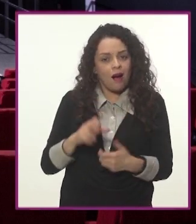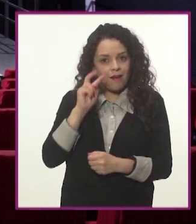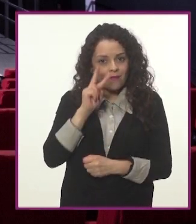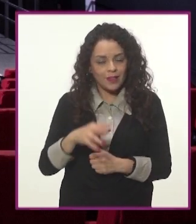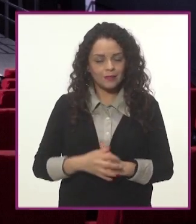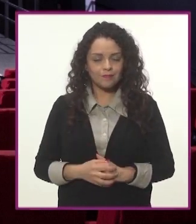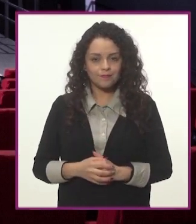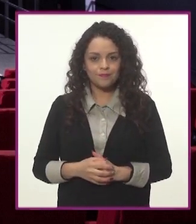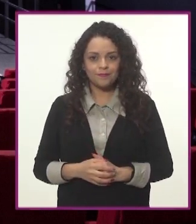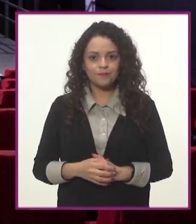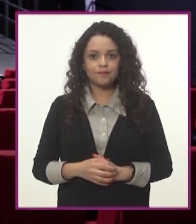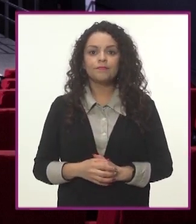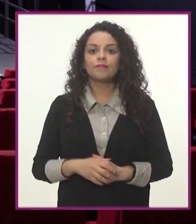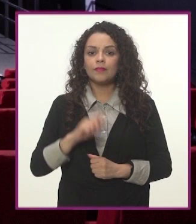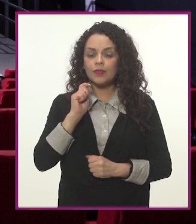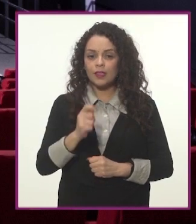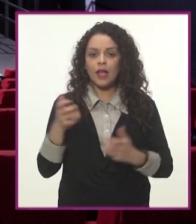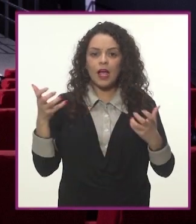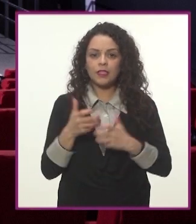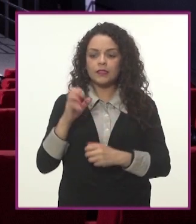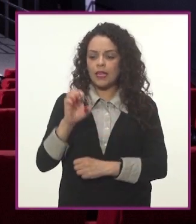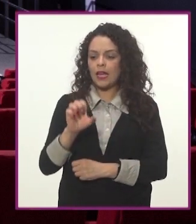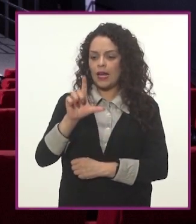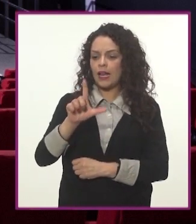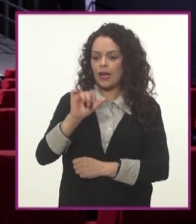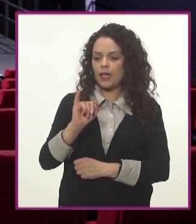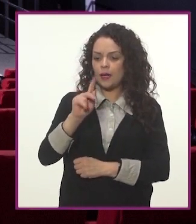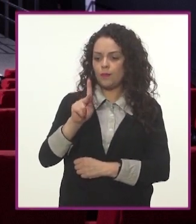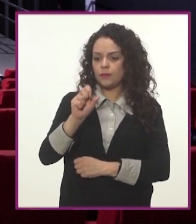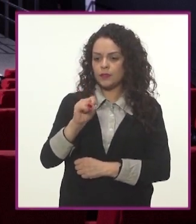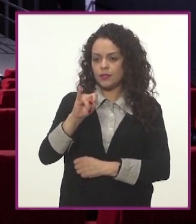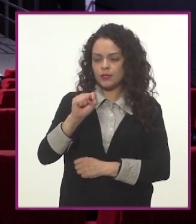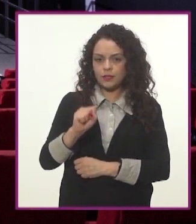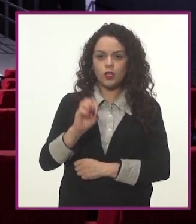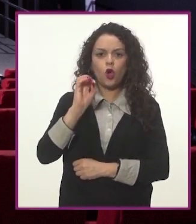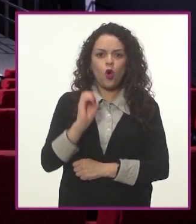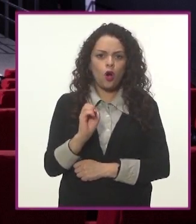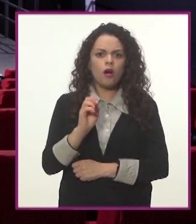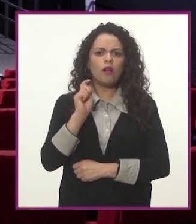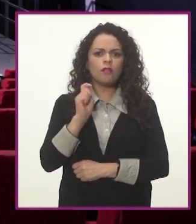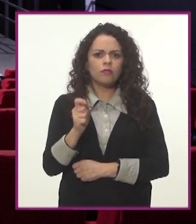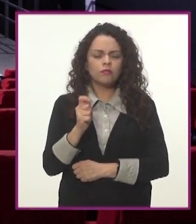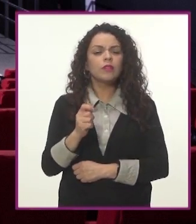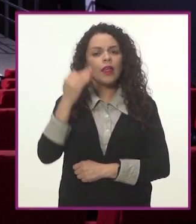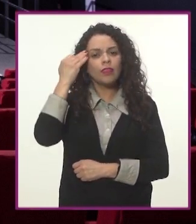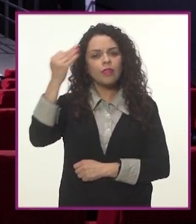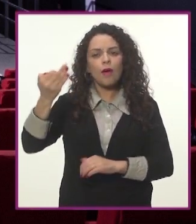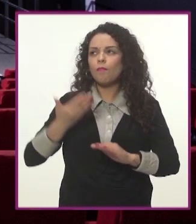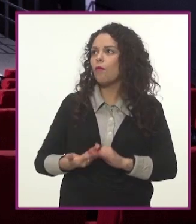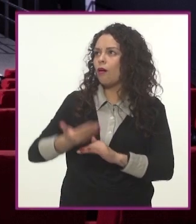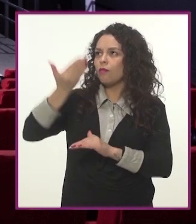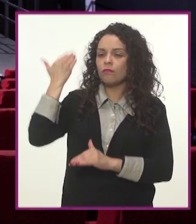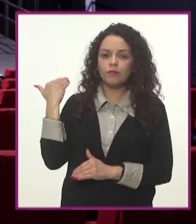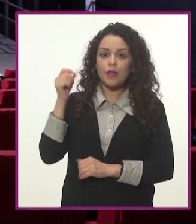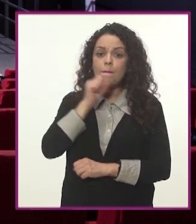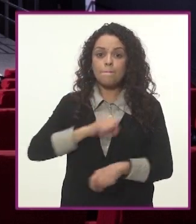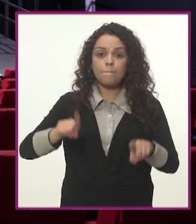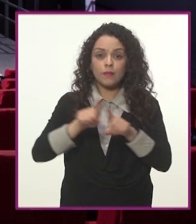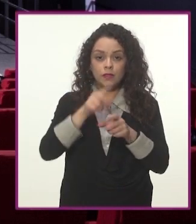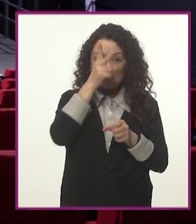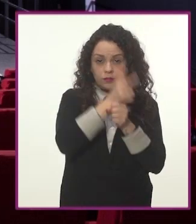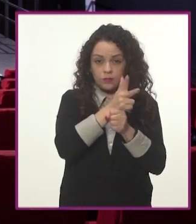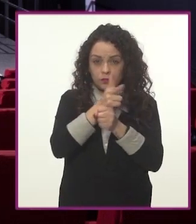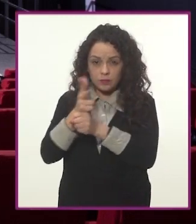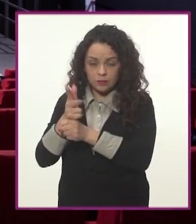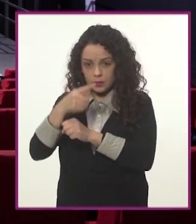Consiste en realizar una pequeña elipsis, o dicho de forma más sencilla, un pequeño salto en el tiempo, en una misma escena para dar